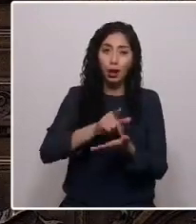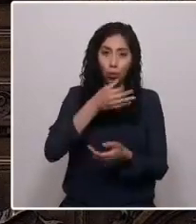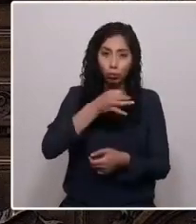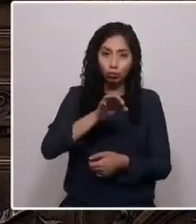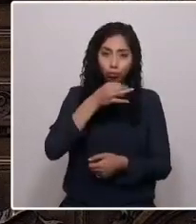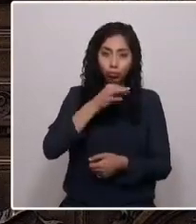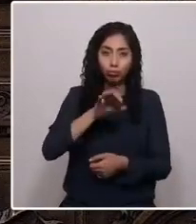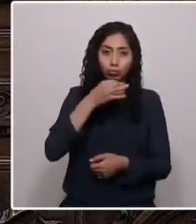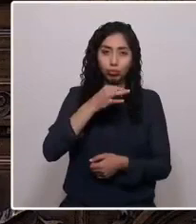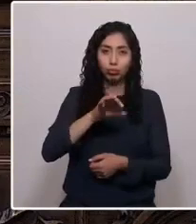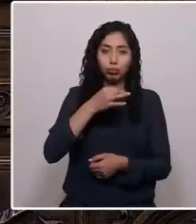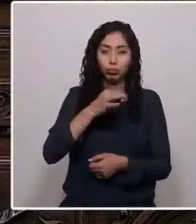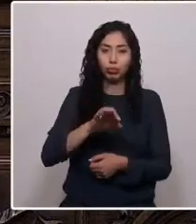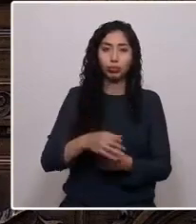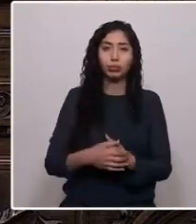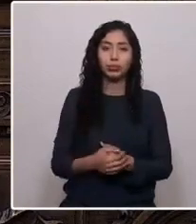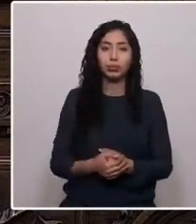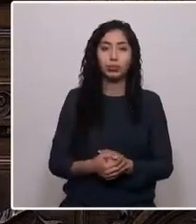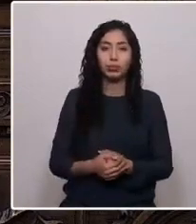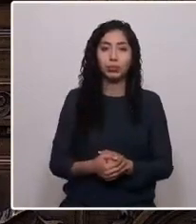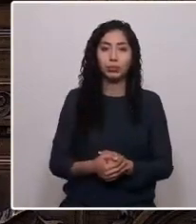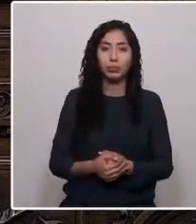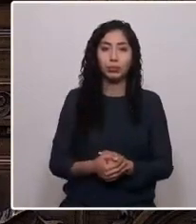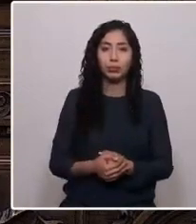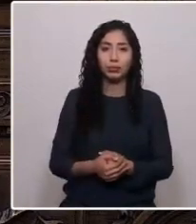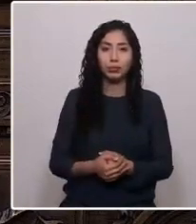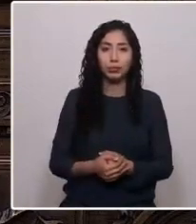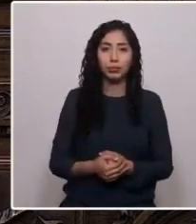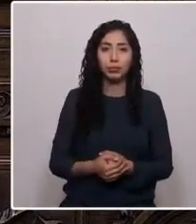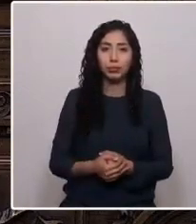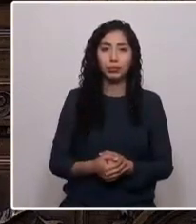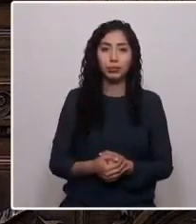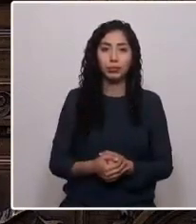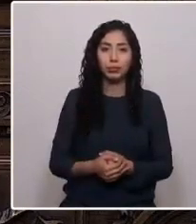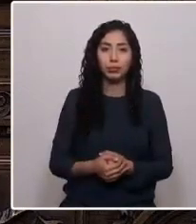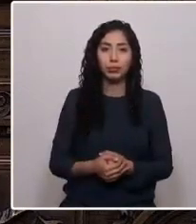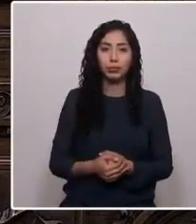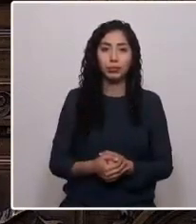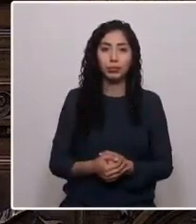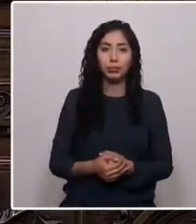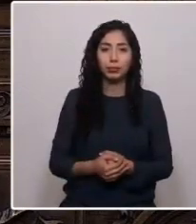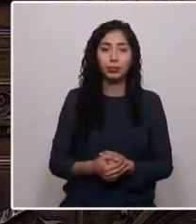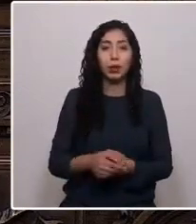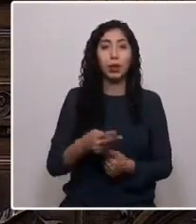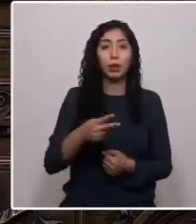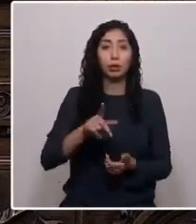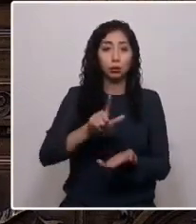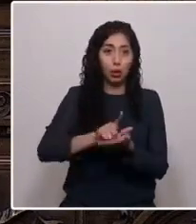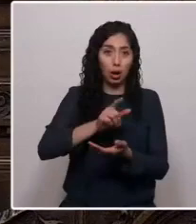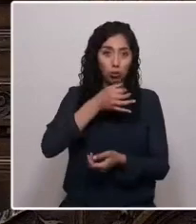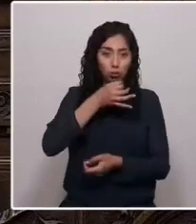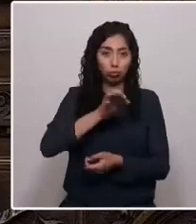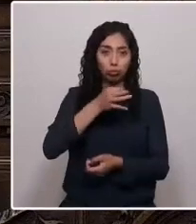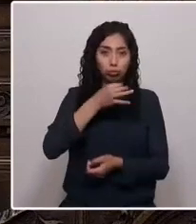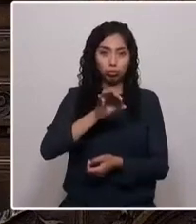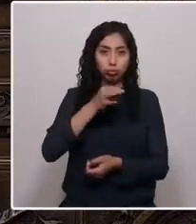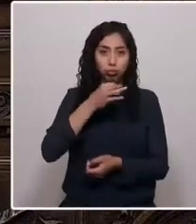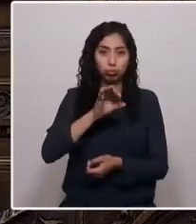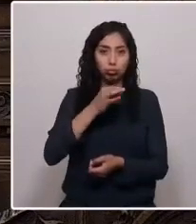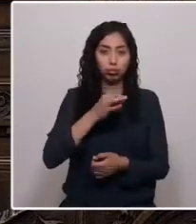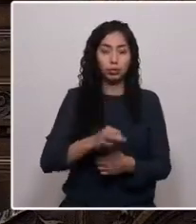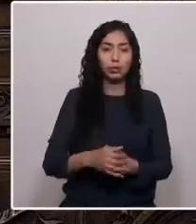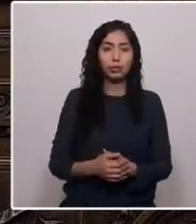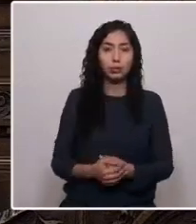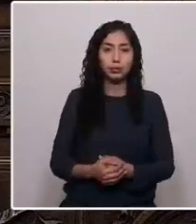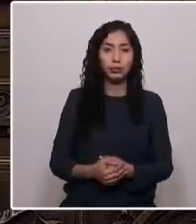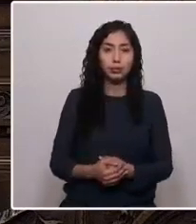no como tú es arena y te veo Jaca Tere típica Haro y te tuvo ahí Hanna motor o breva